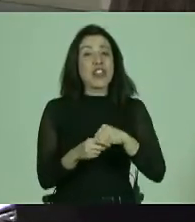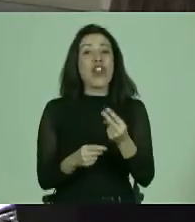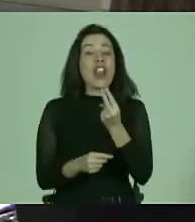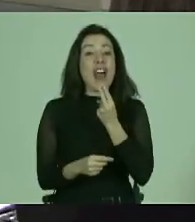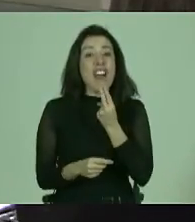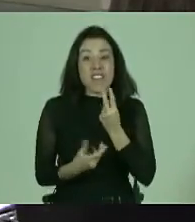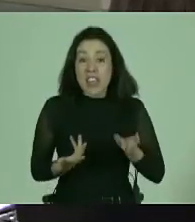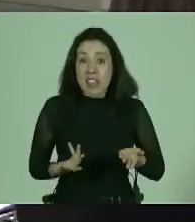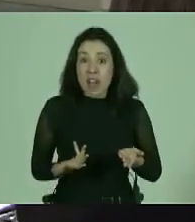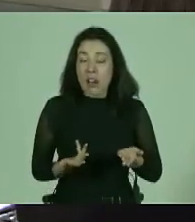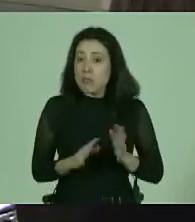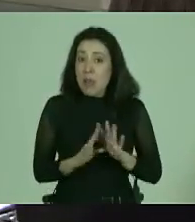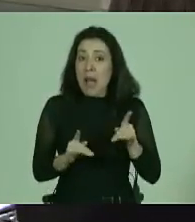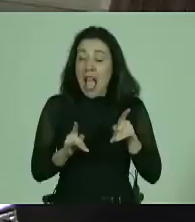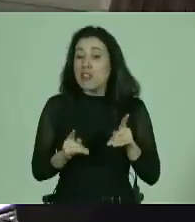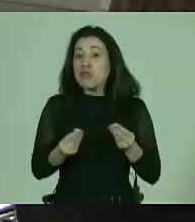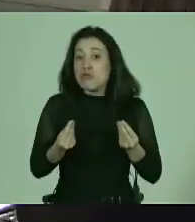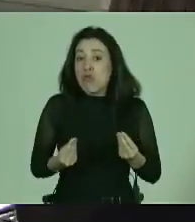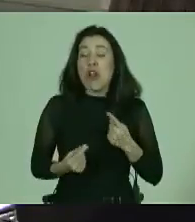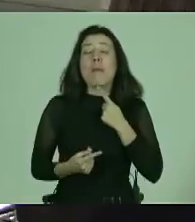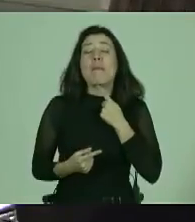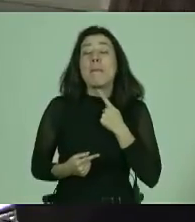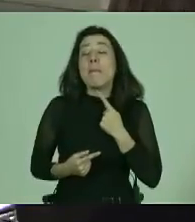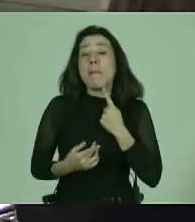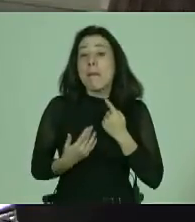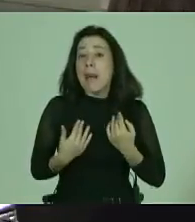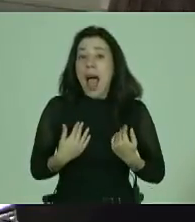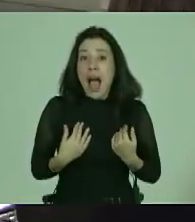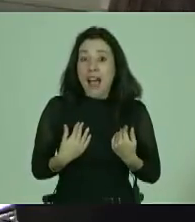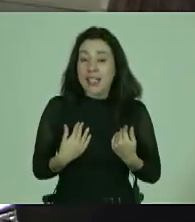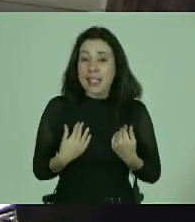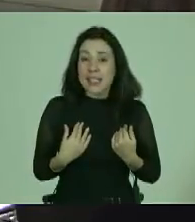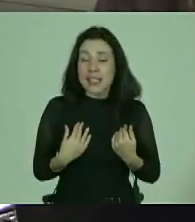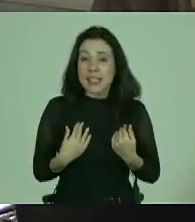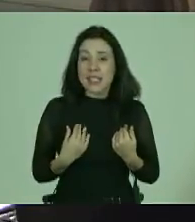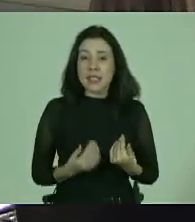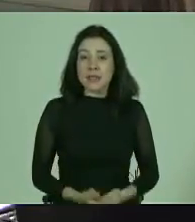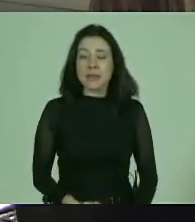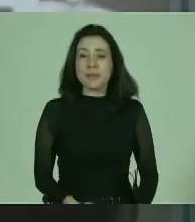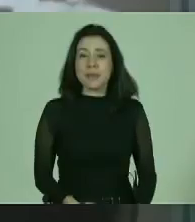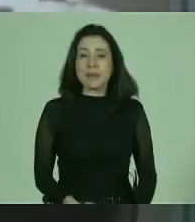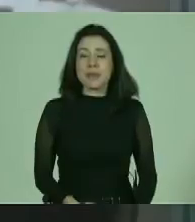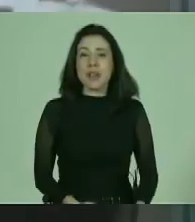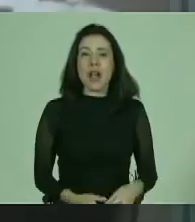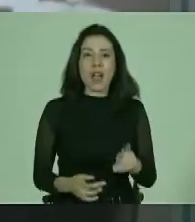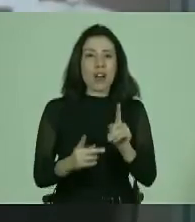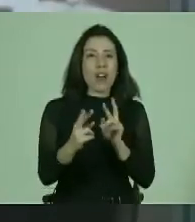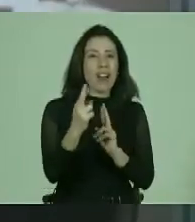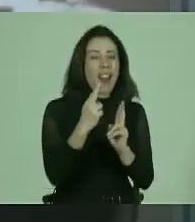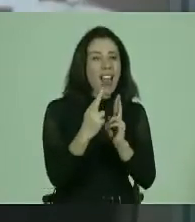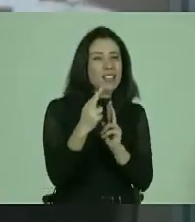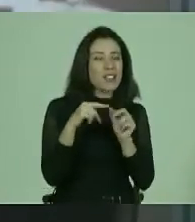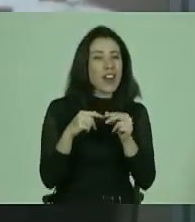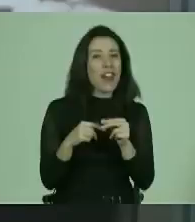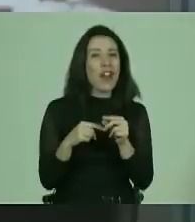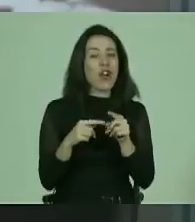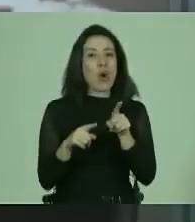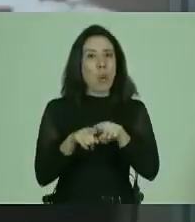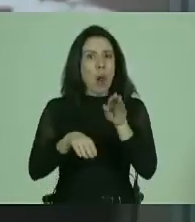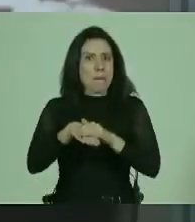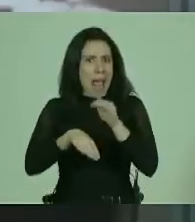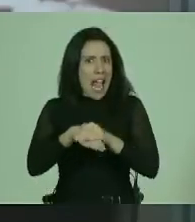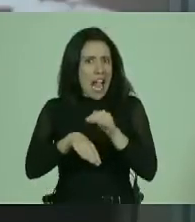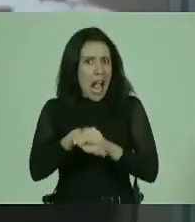y que es una parte grata y placentera y no obligarla a la idea del pecado